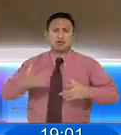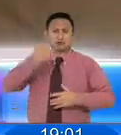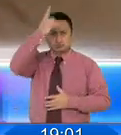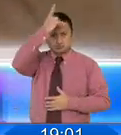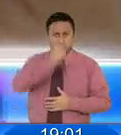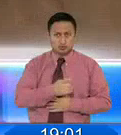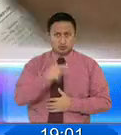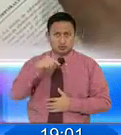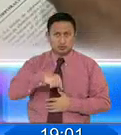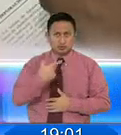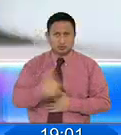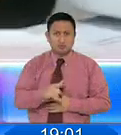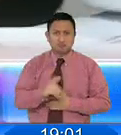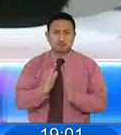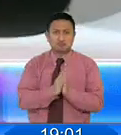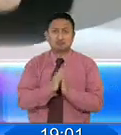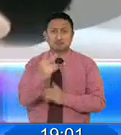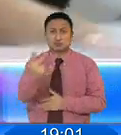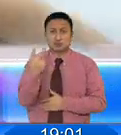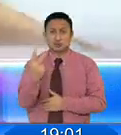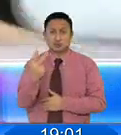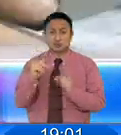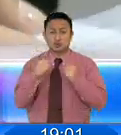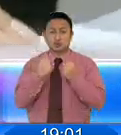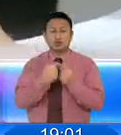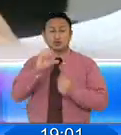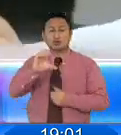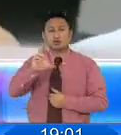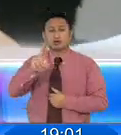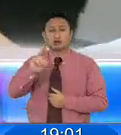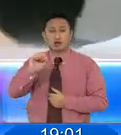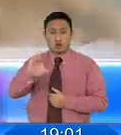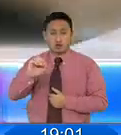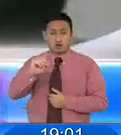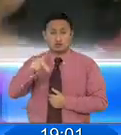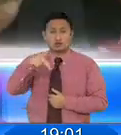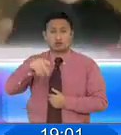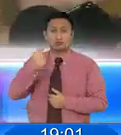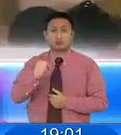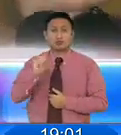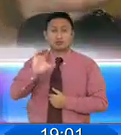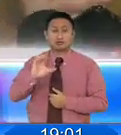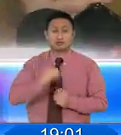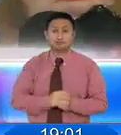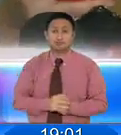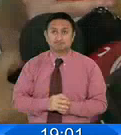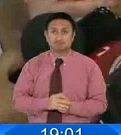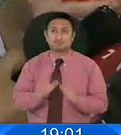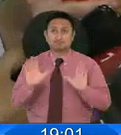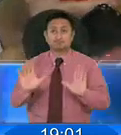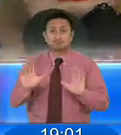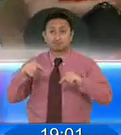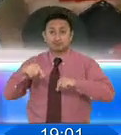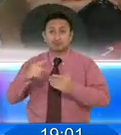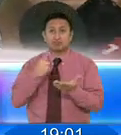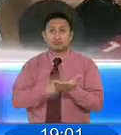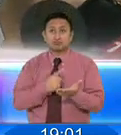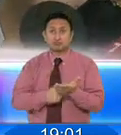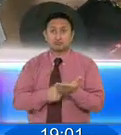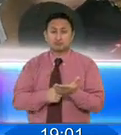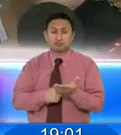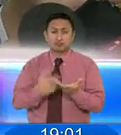registra 2 impugnaciones por el Movimiento Creo y el Partido Social Cristiano. Tendremos que analizar, tengo entendido que han ingresado